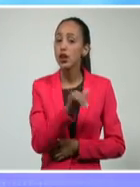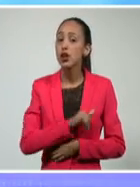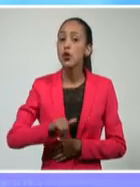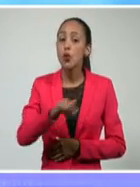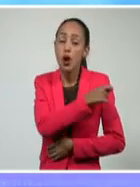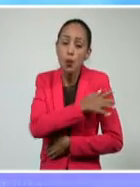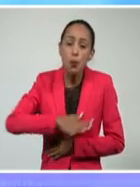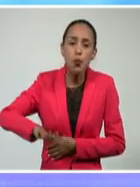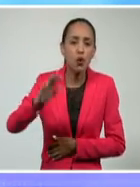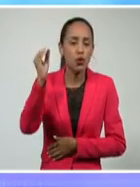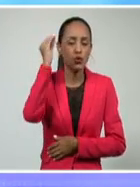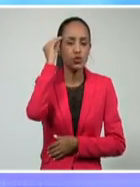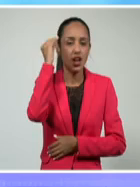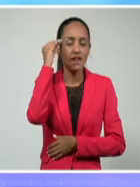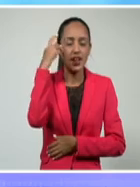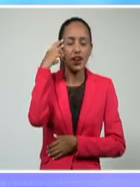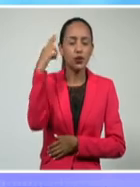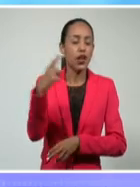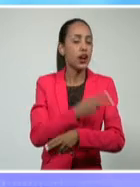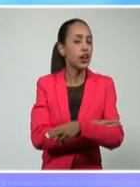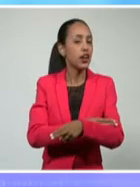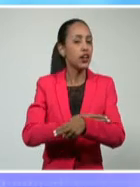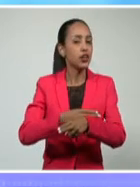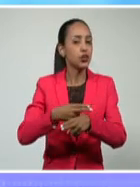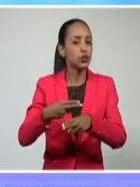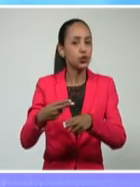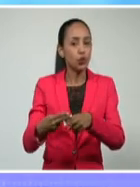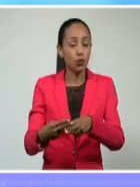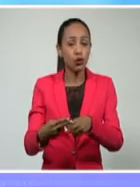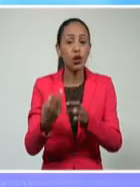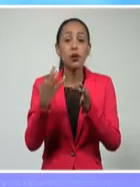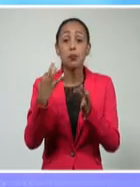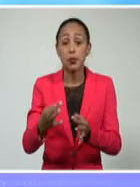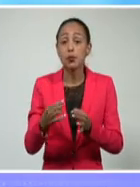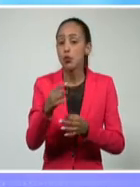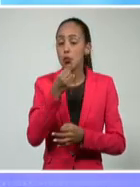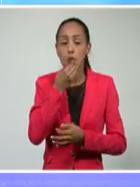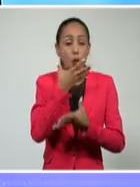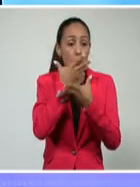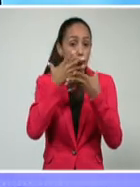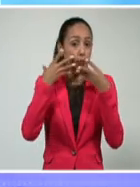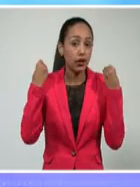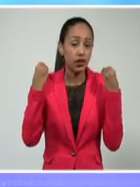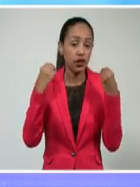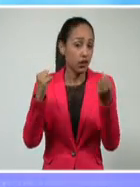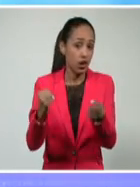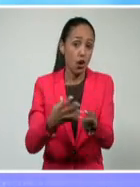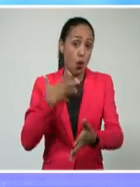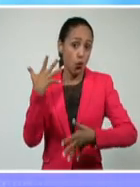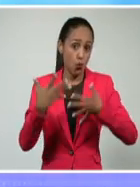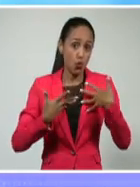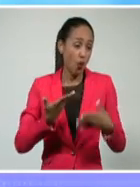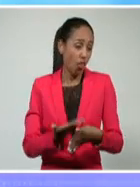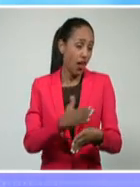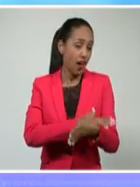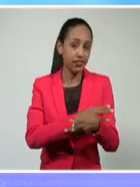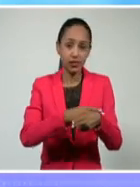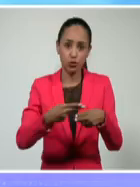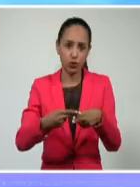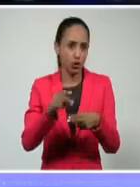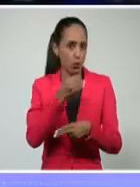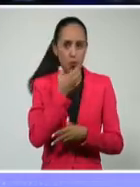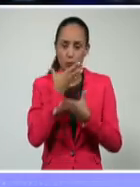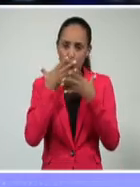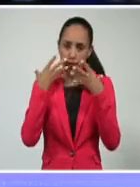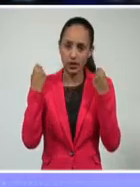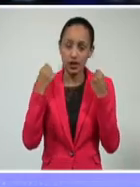popular de que volver atrás y perder lo que tanto nos enorgullece es de lo peor que podría pasarnos. En Cuba no